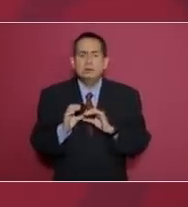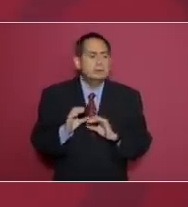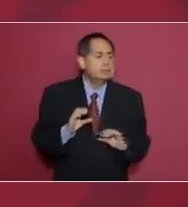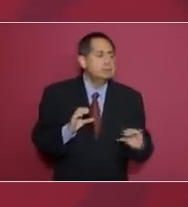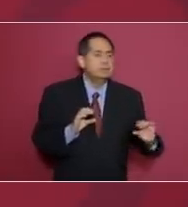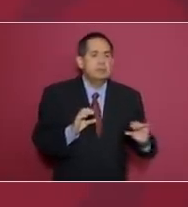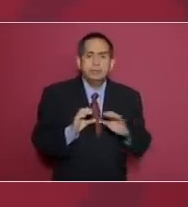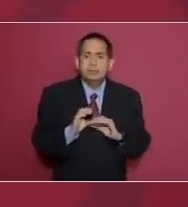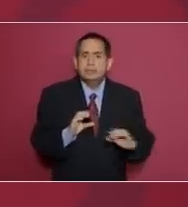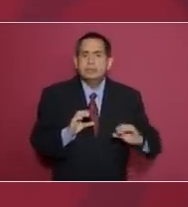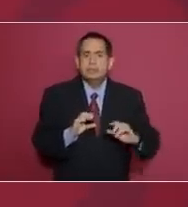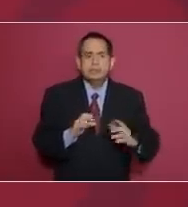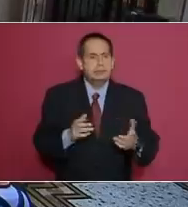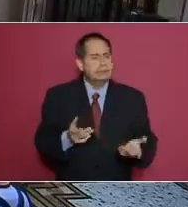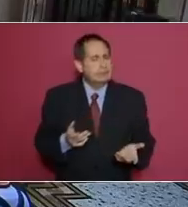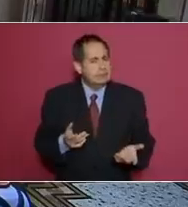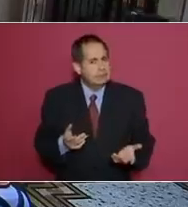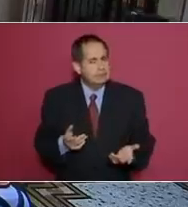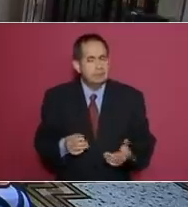demandas.